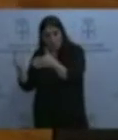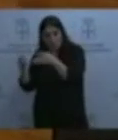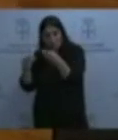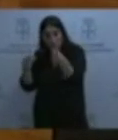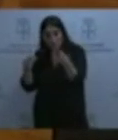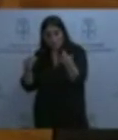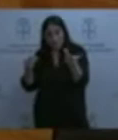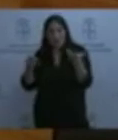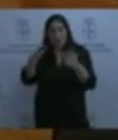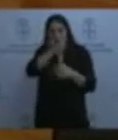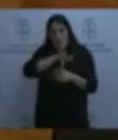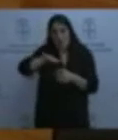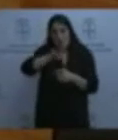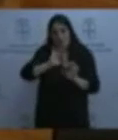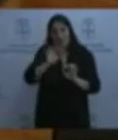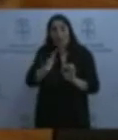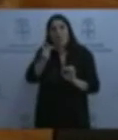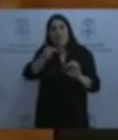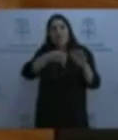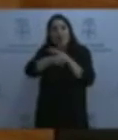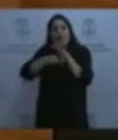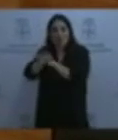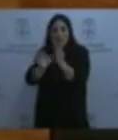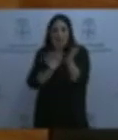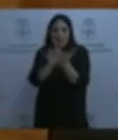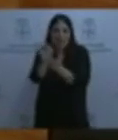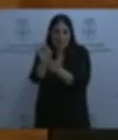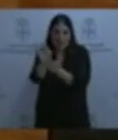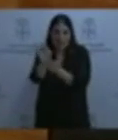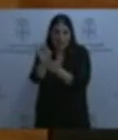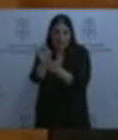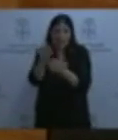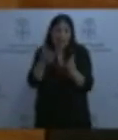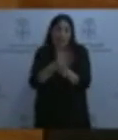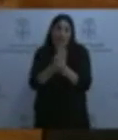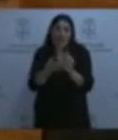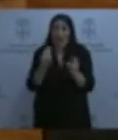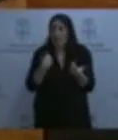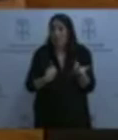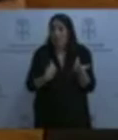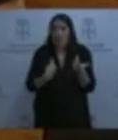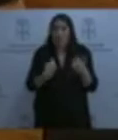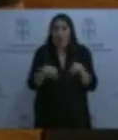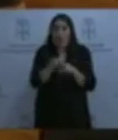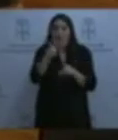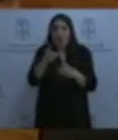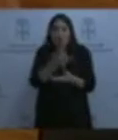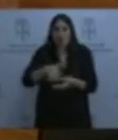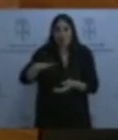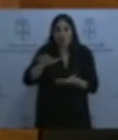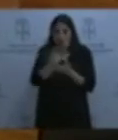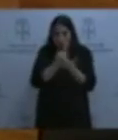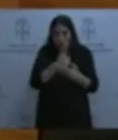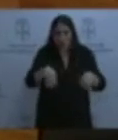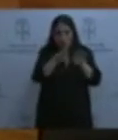la atención en proximidad y, sobre todo, la accesibilidad a los servicios, que es lo mismo que equiparar en derechos. Y